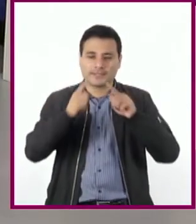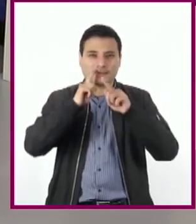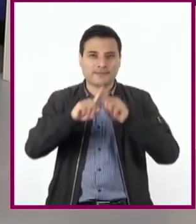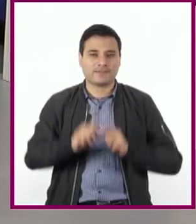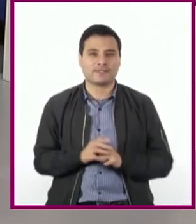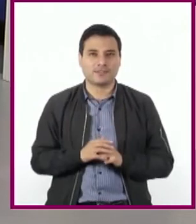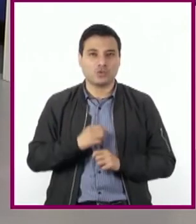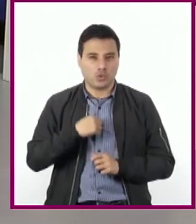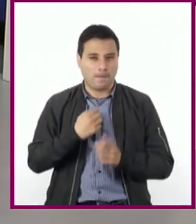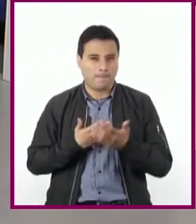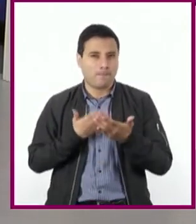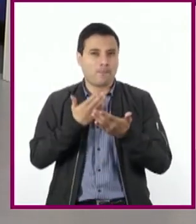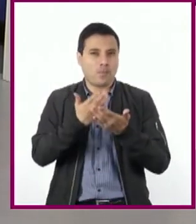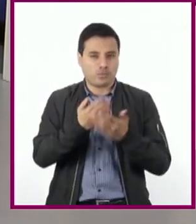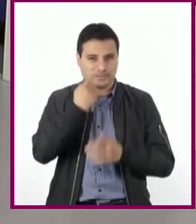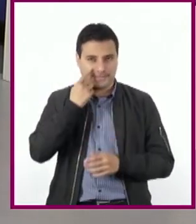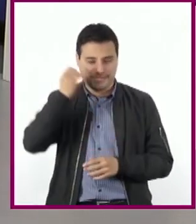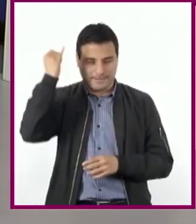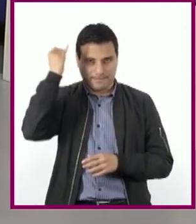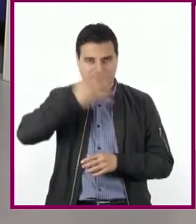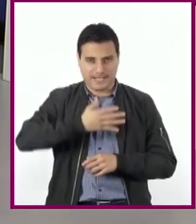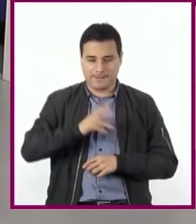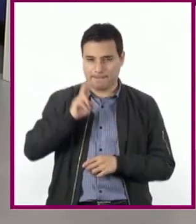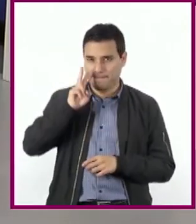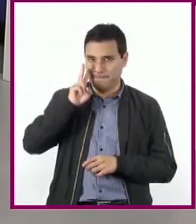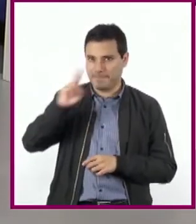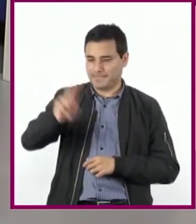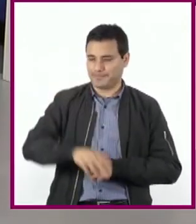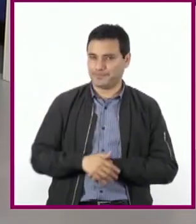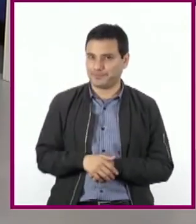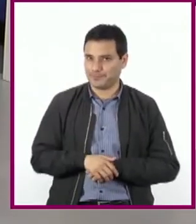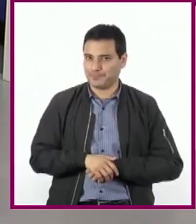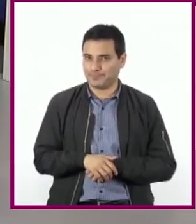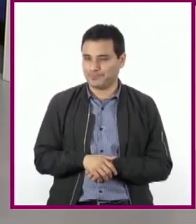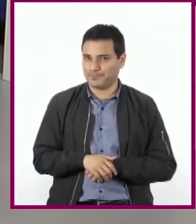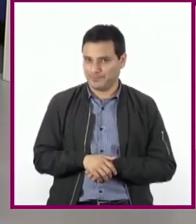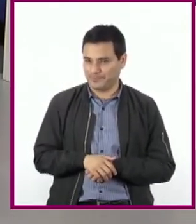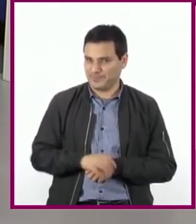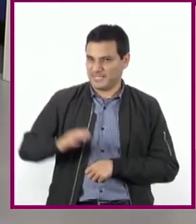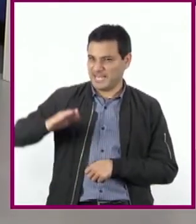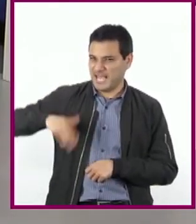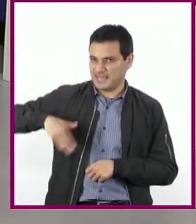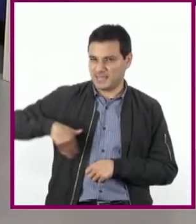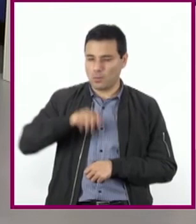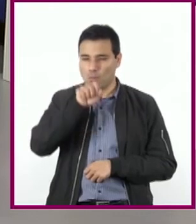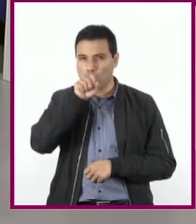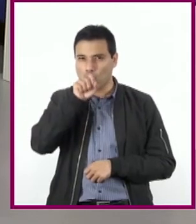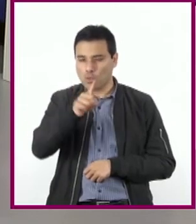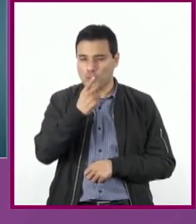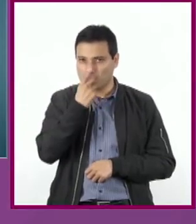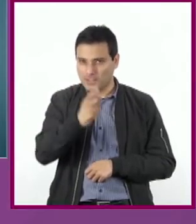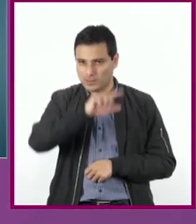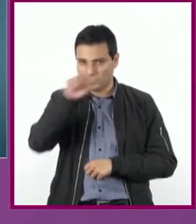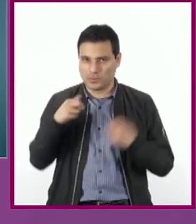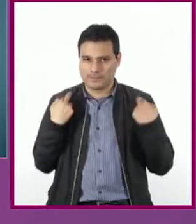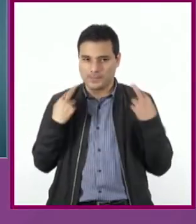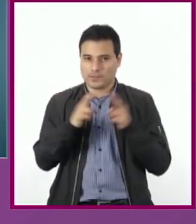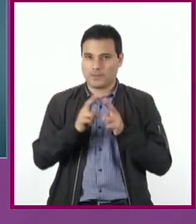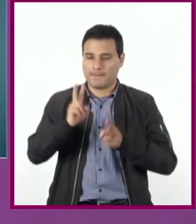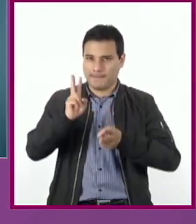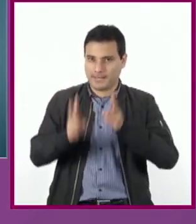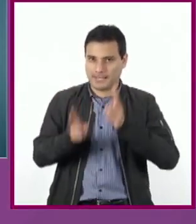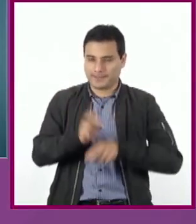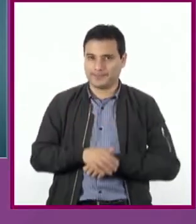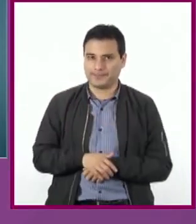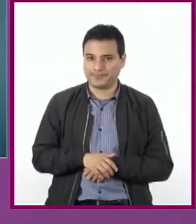proponemos esta última imagen para que puedan retomar lo que sugerimos antes y compartan con su profesor.